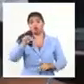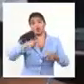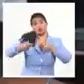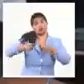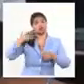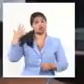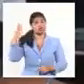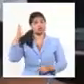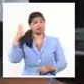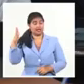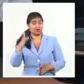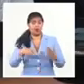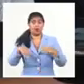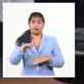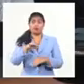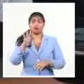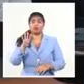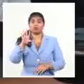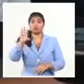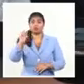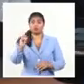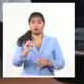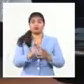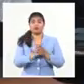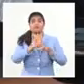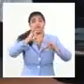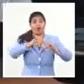más de 450 megawatts. Por lo tanto, estamos